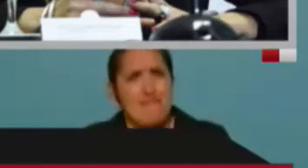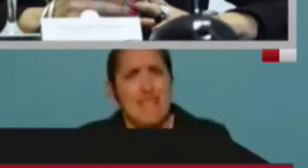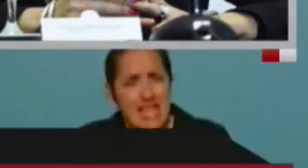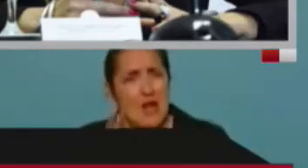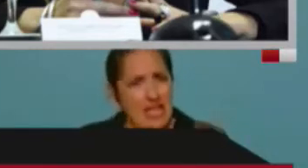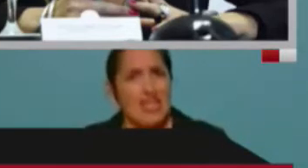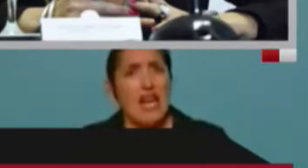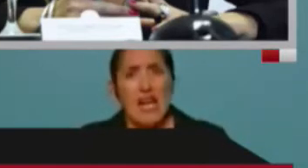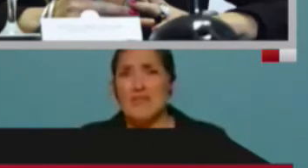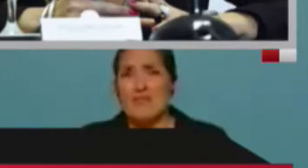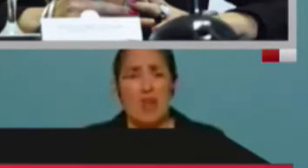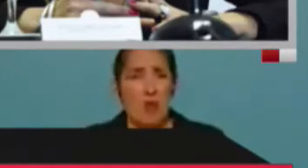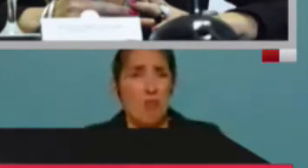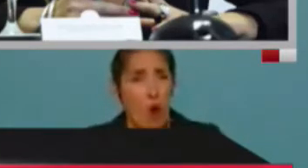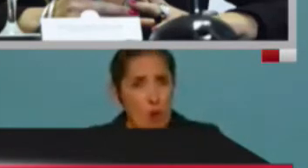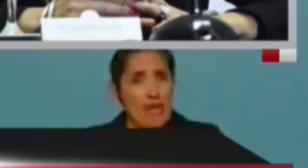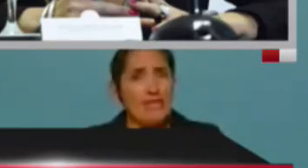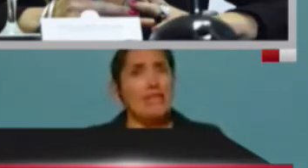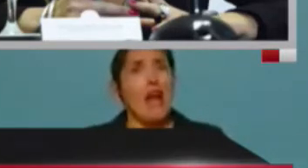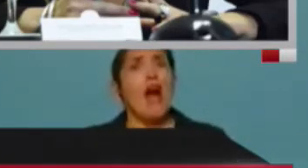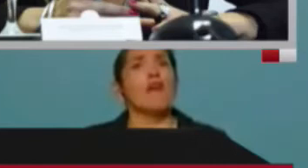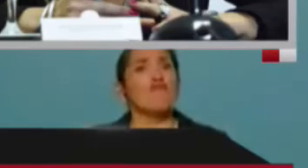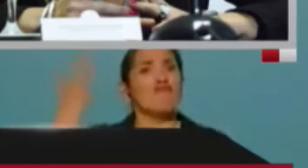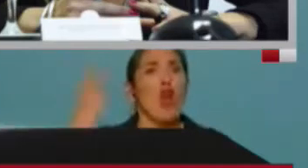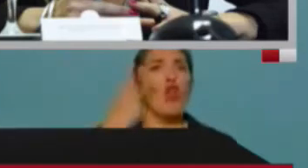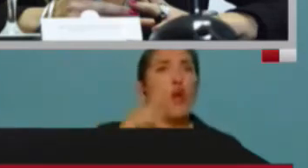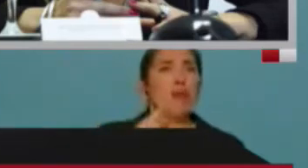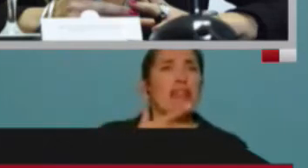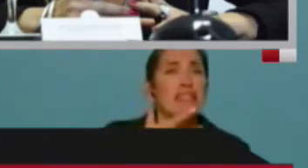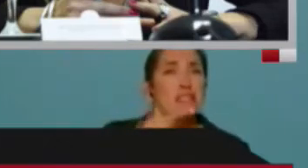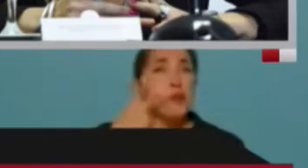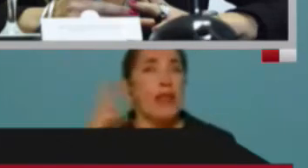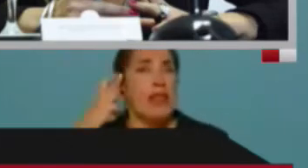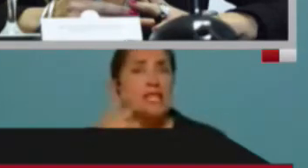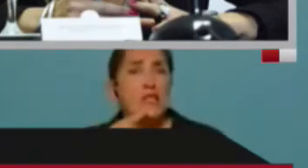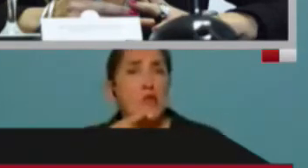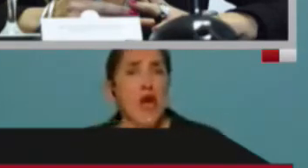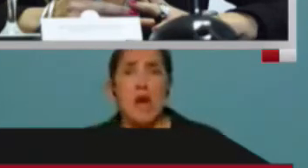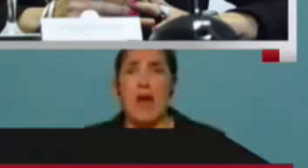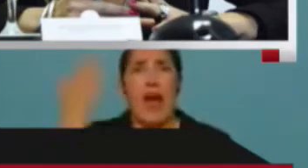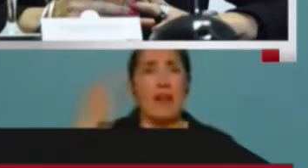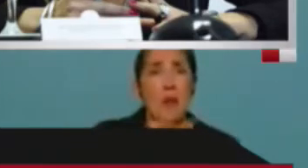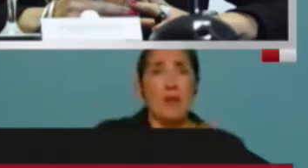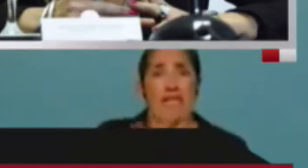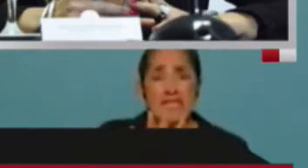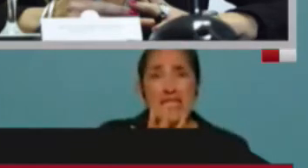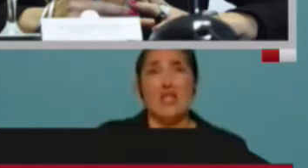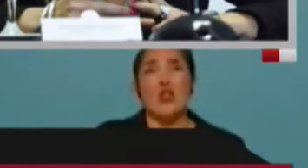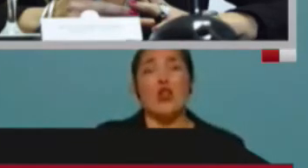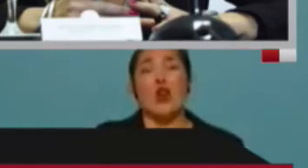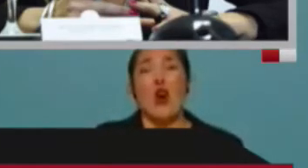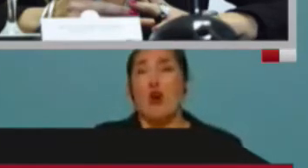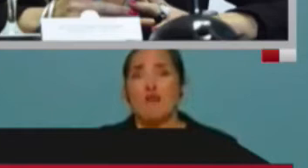momento fueron anticuarentena, pese a que habían dejado al país sin Ministerio de Salud y que hubo que poner a